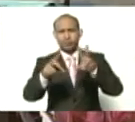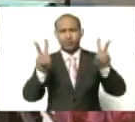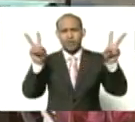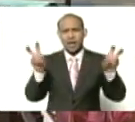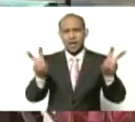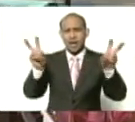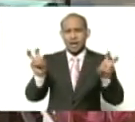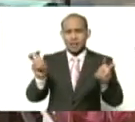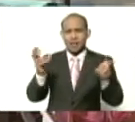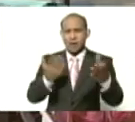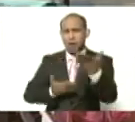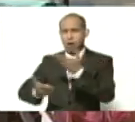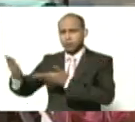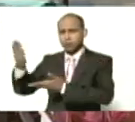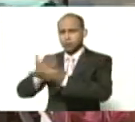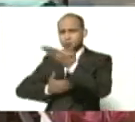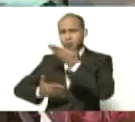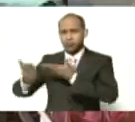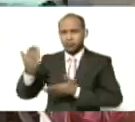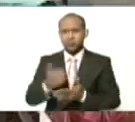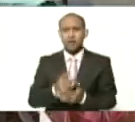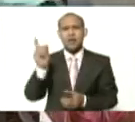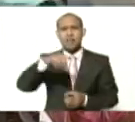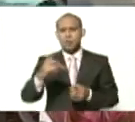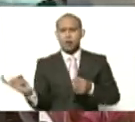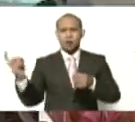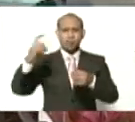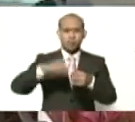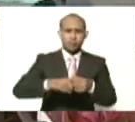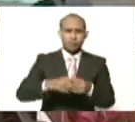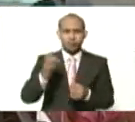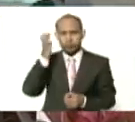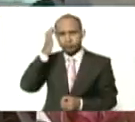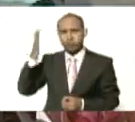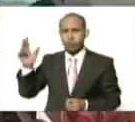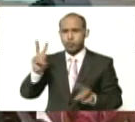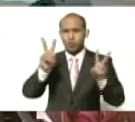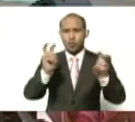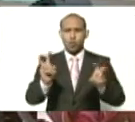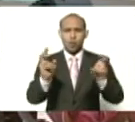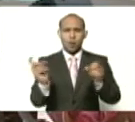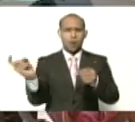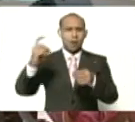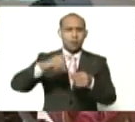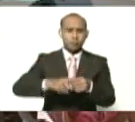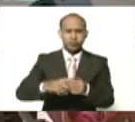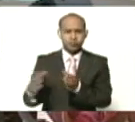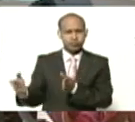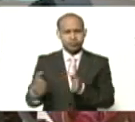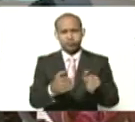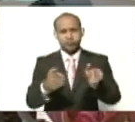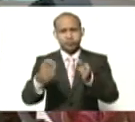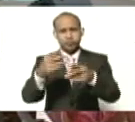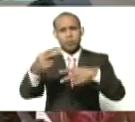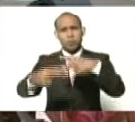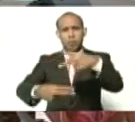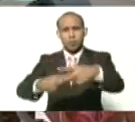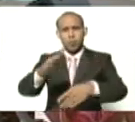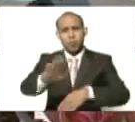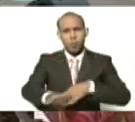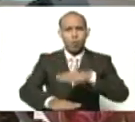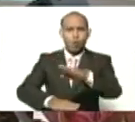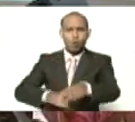agenda bilateral e incorporado nuevas iniciativas que conducirán progresivamente